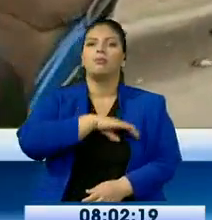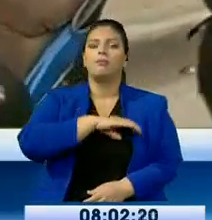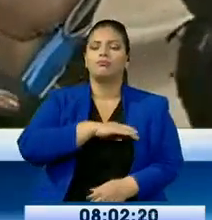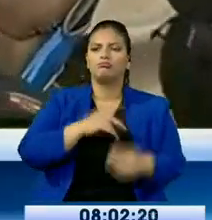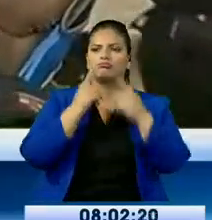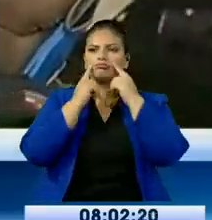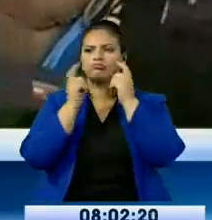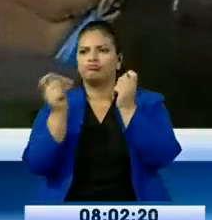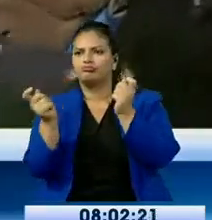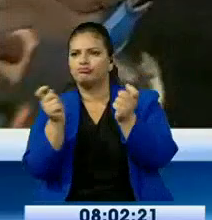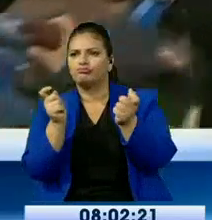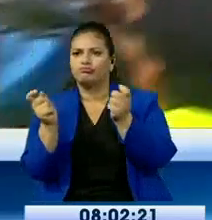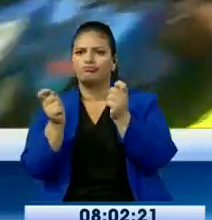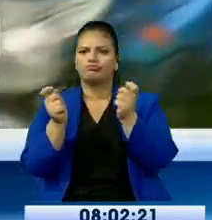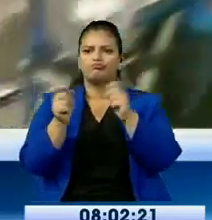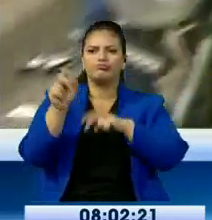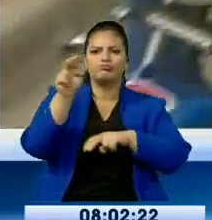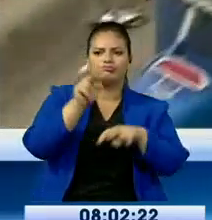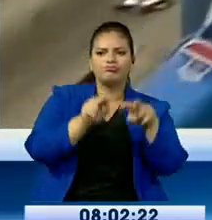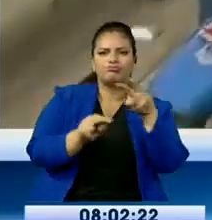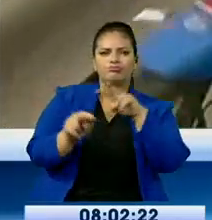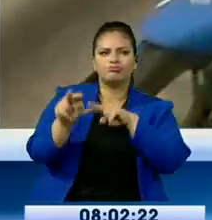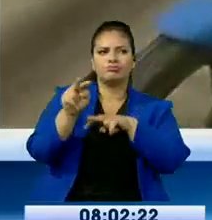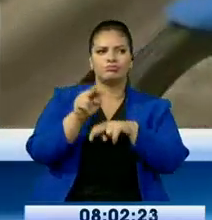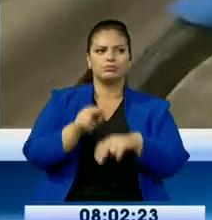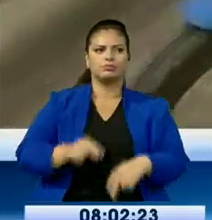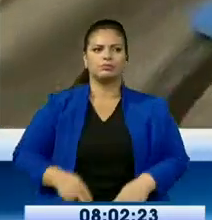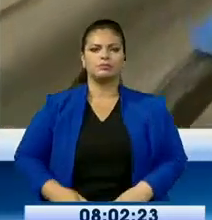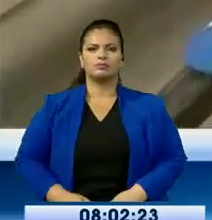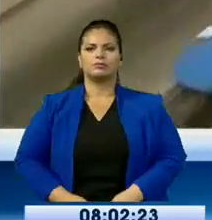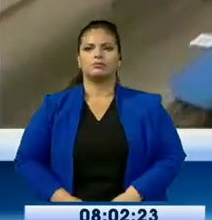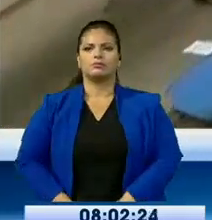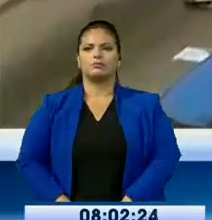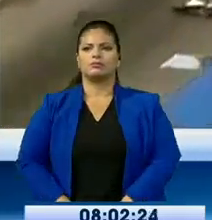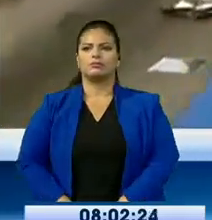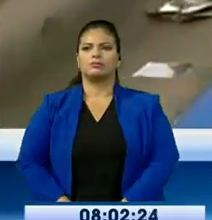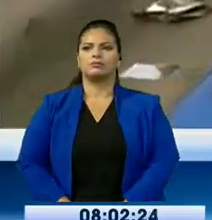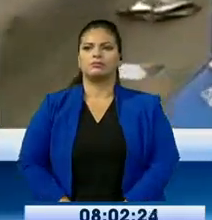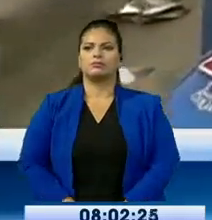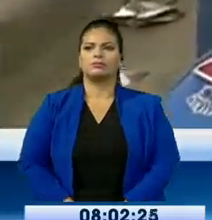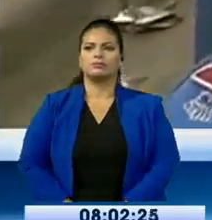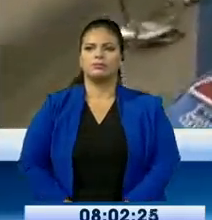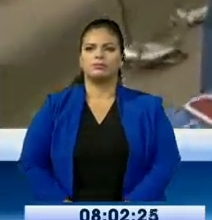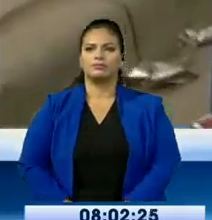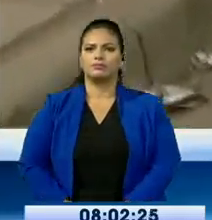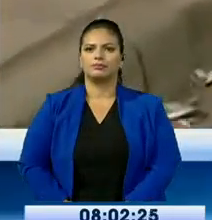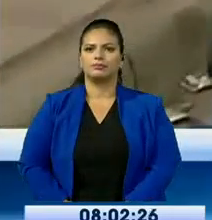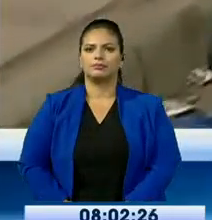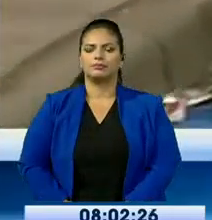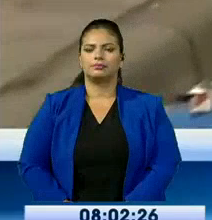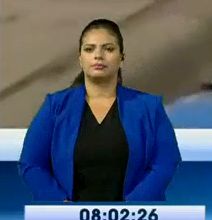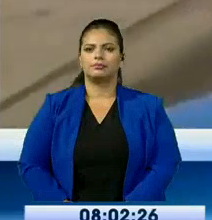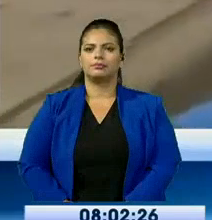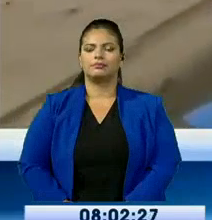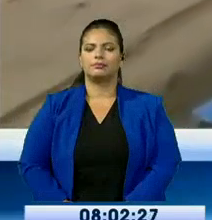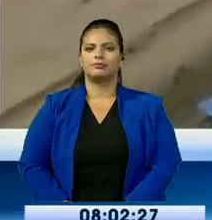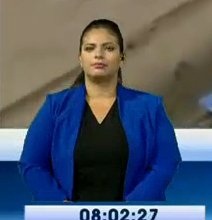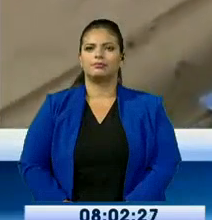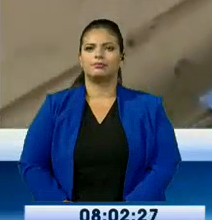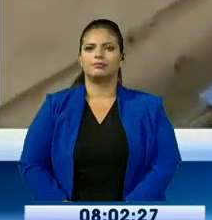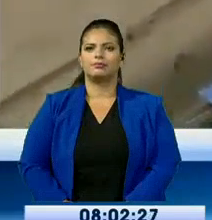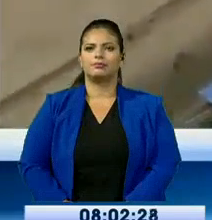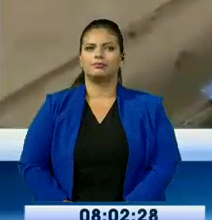controlar este tipo de novedades que se generan en el conocido sector, populoso sector, por cierto. Por